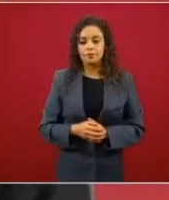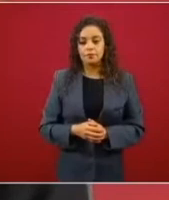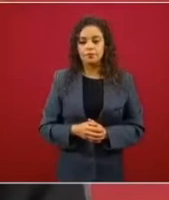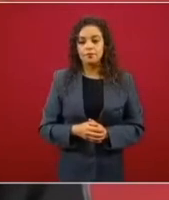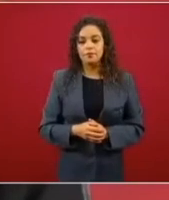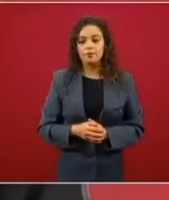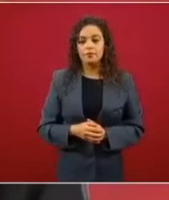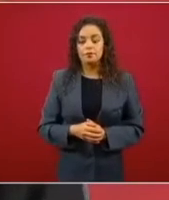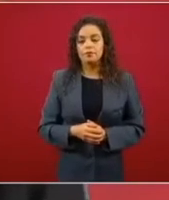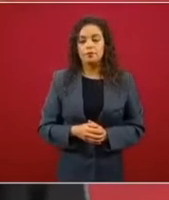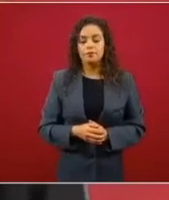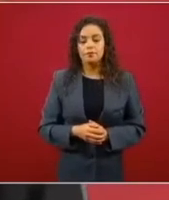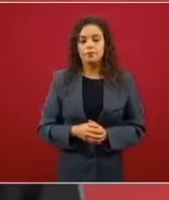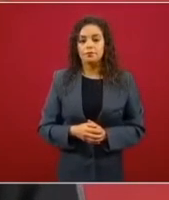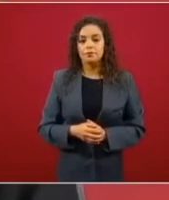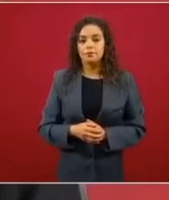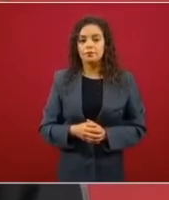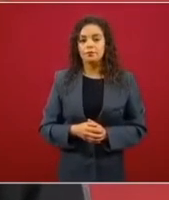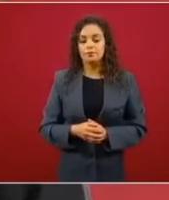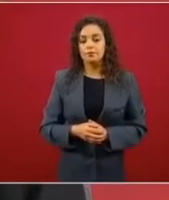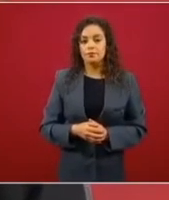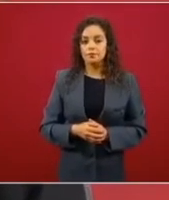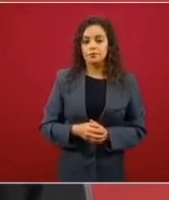Ahí también se da